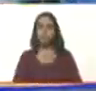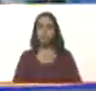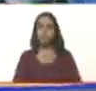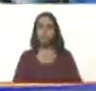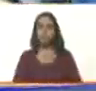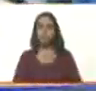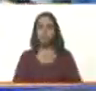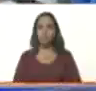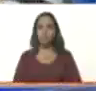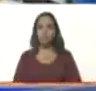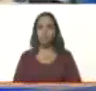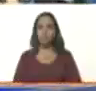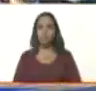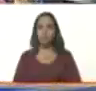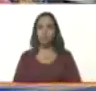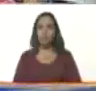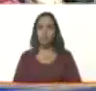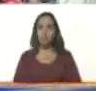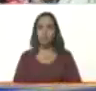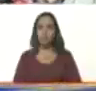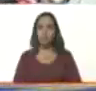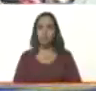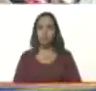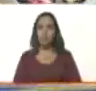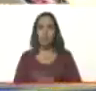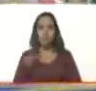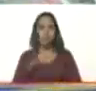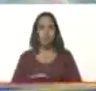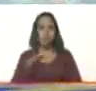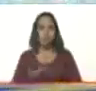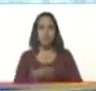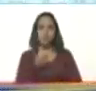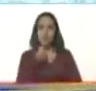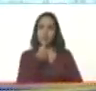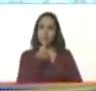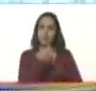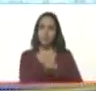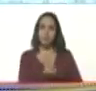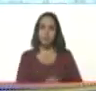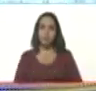Valga el comentario, un comentario